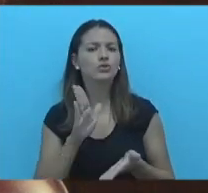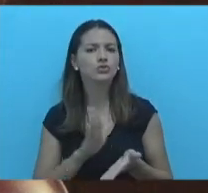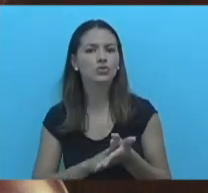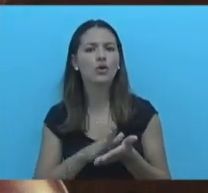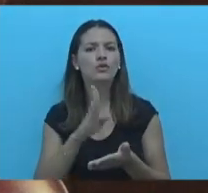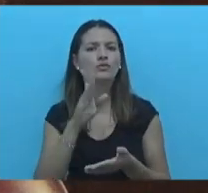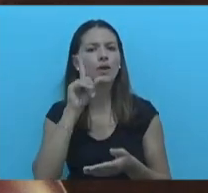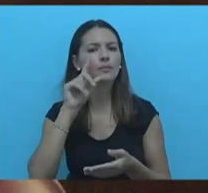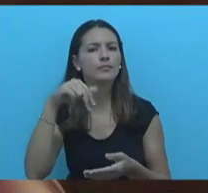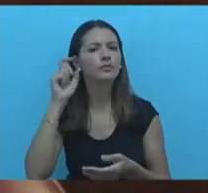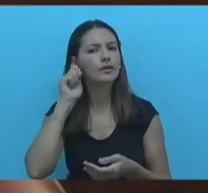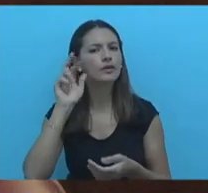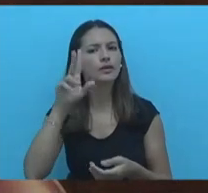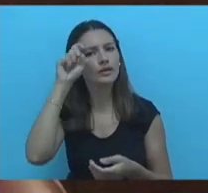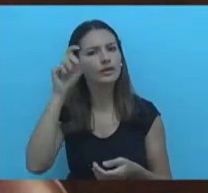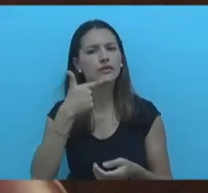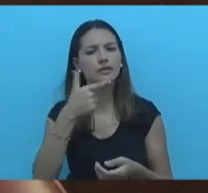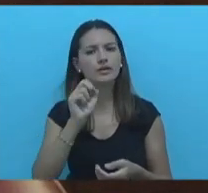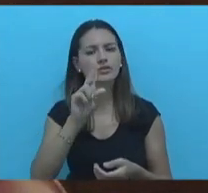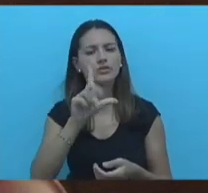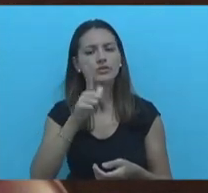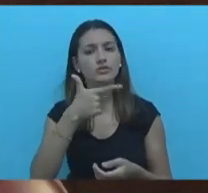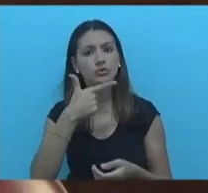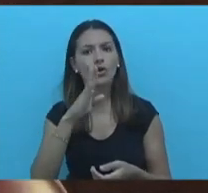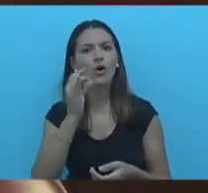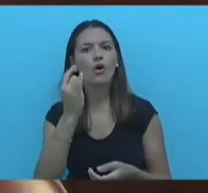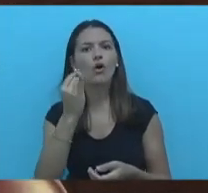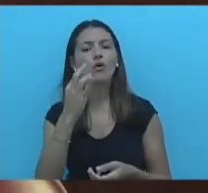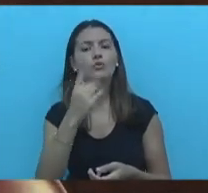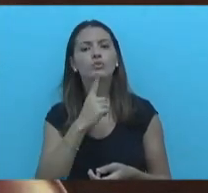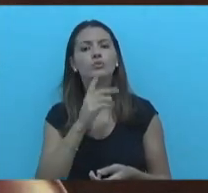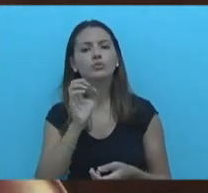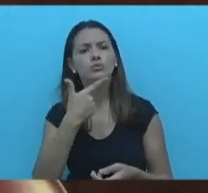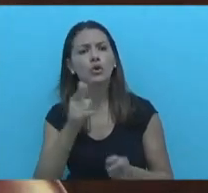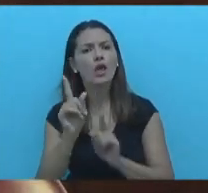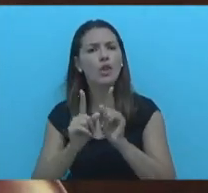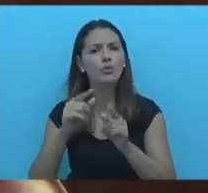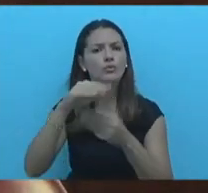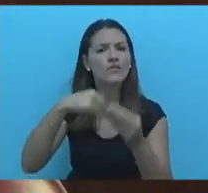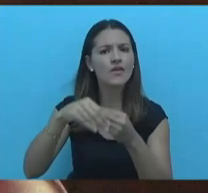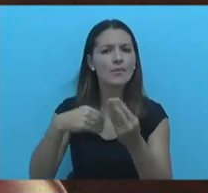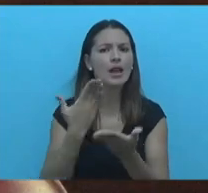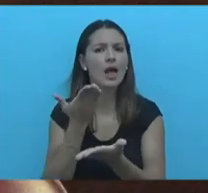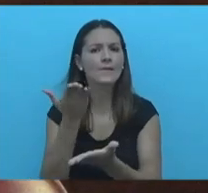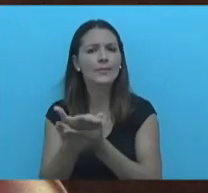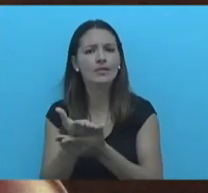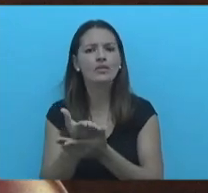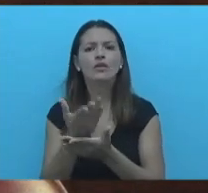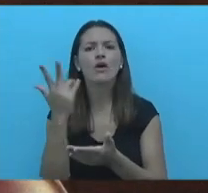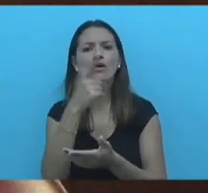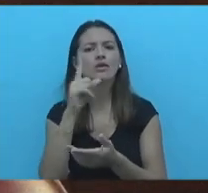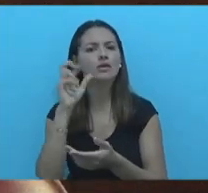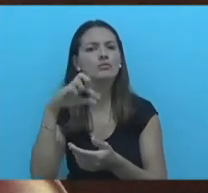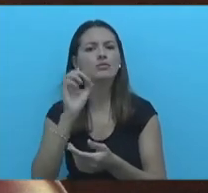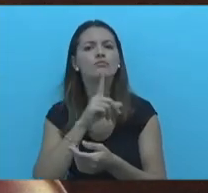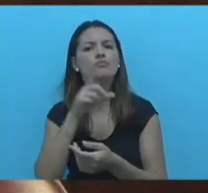para aquellas personas o familias que han solicitado créditos hipotecarios de acuerdo a la ley sancionada en este cuerpo hace